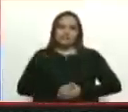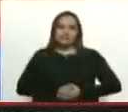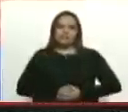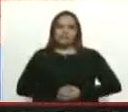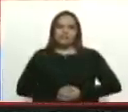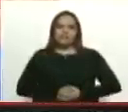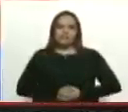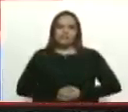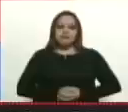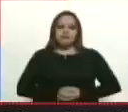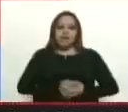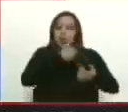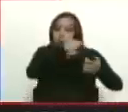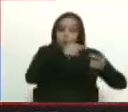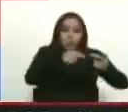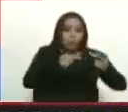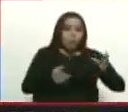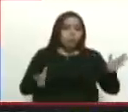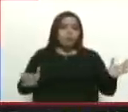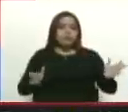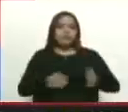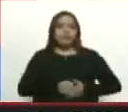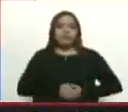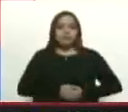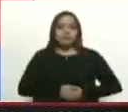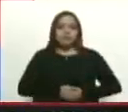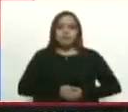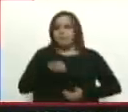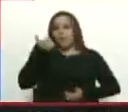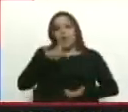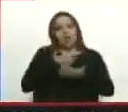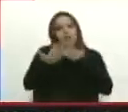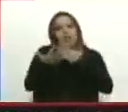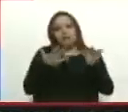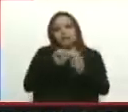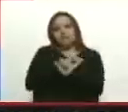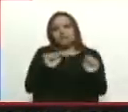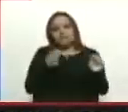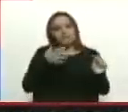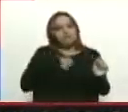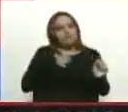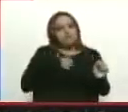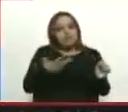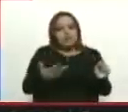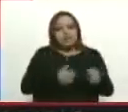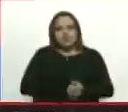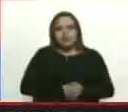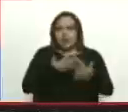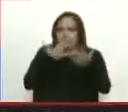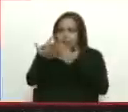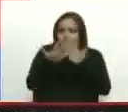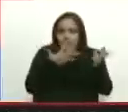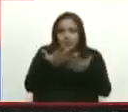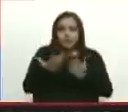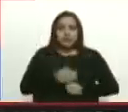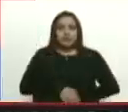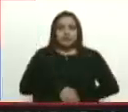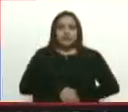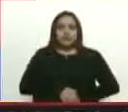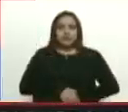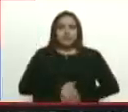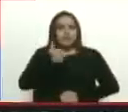Del resto, más transparencia imposible, más facilidad para la